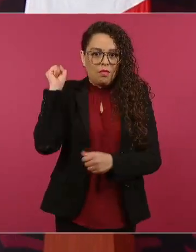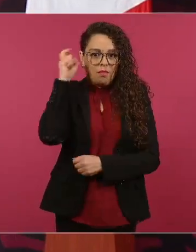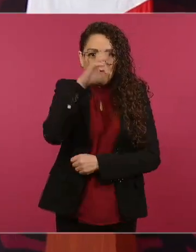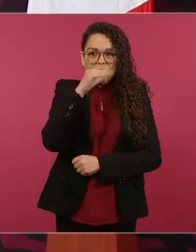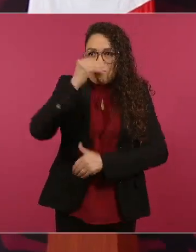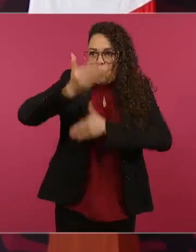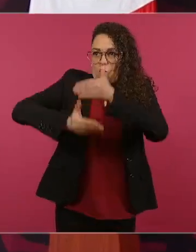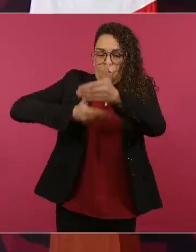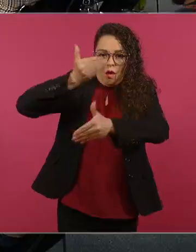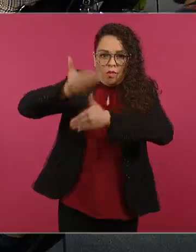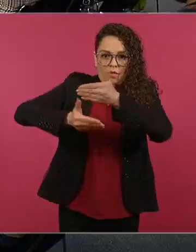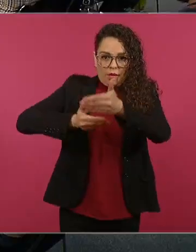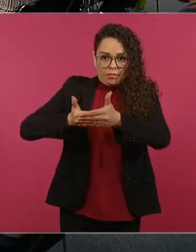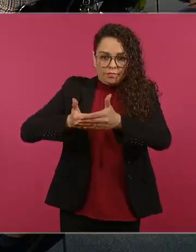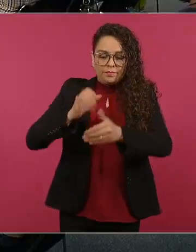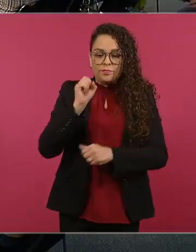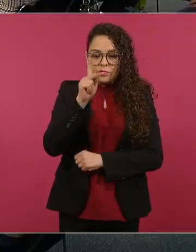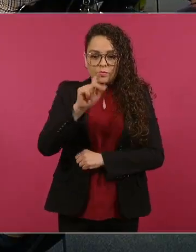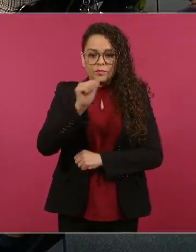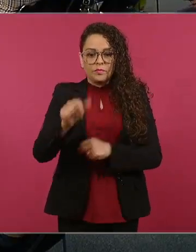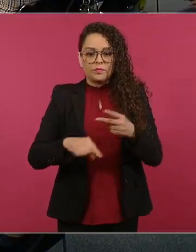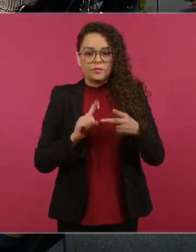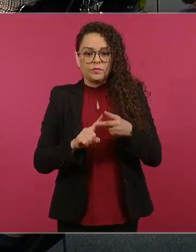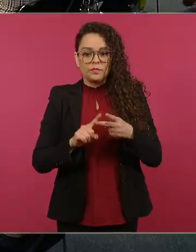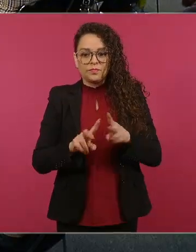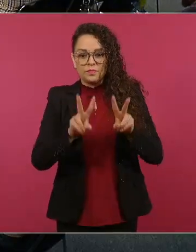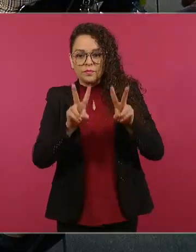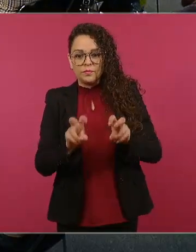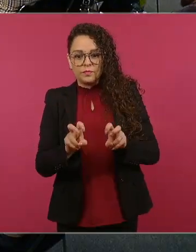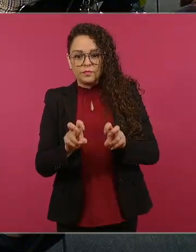Muy bien, presidente. Como segundo tema… Tienes el…